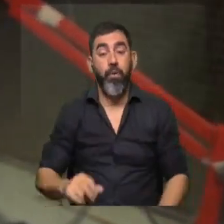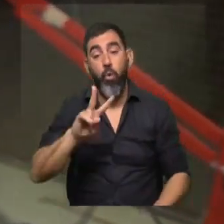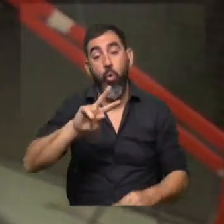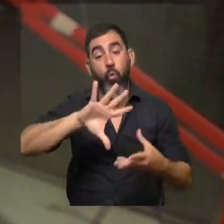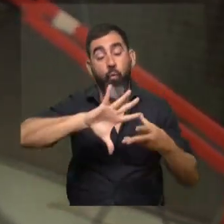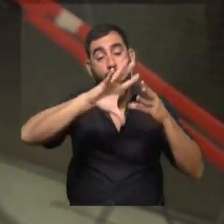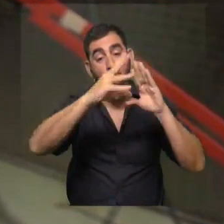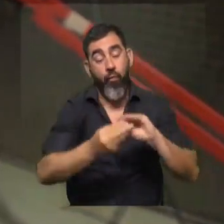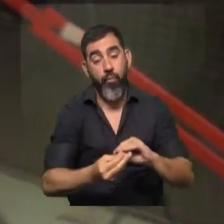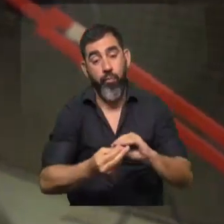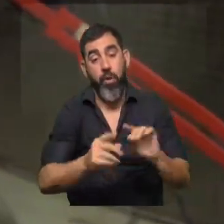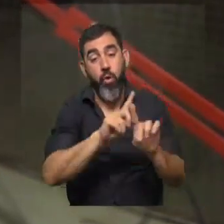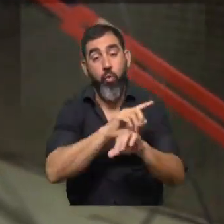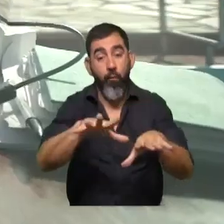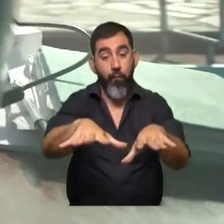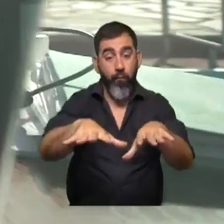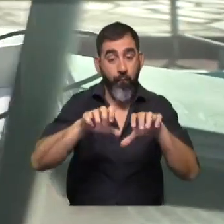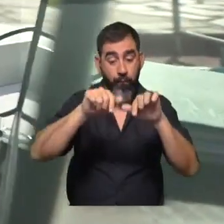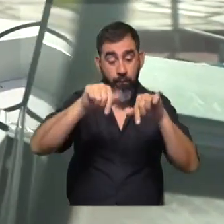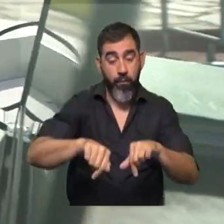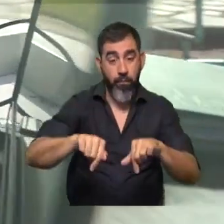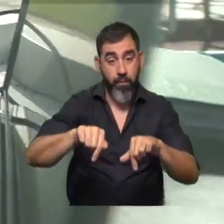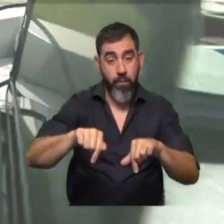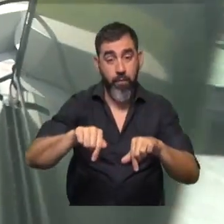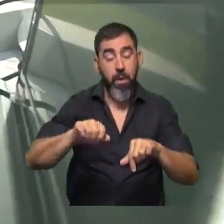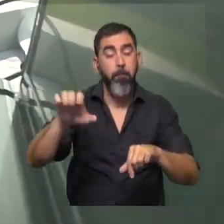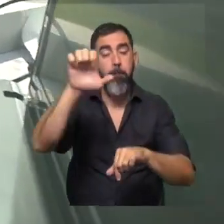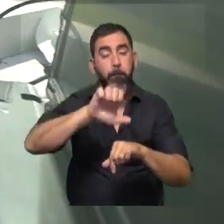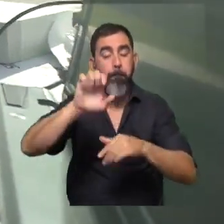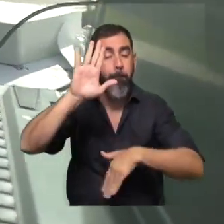perfiles. Los no residentes, principalmente empresas